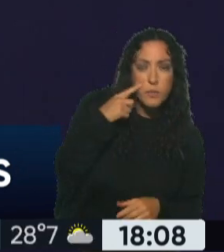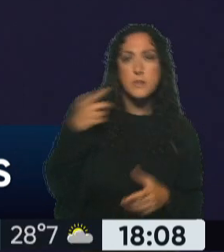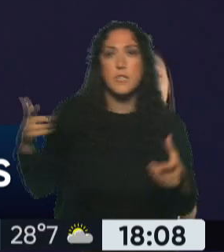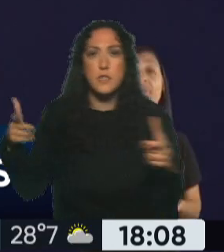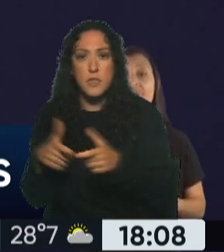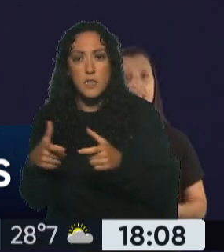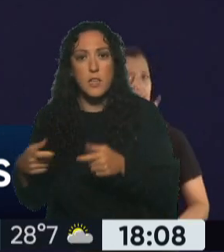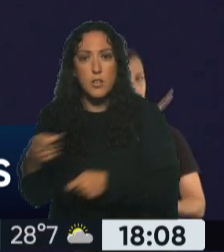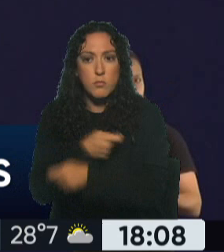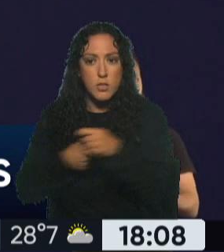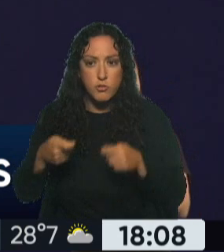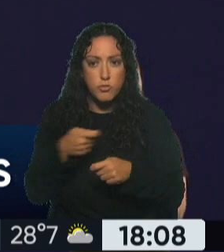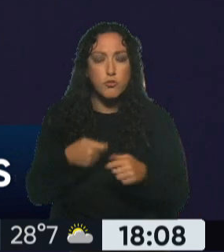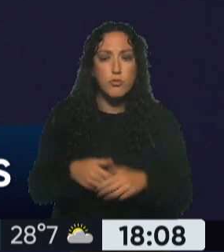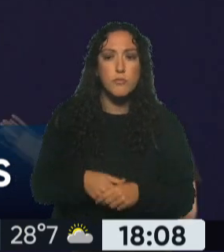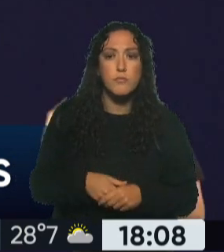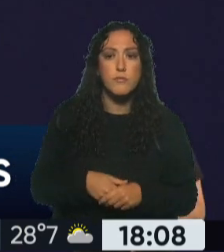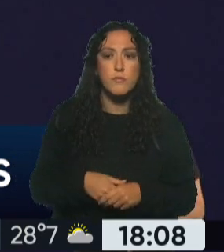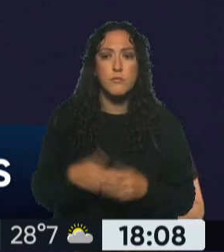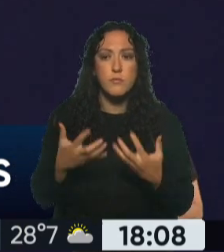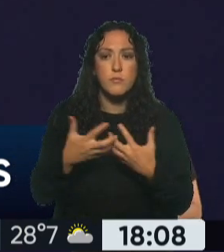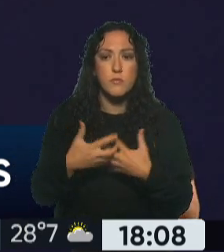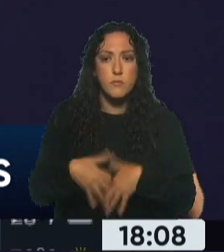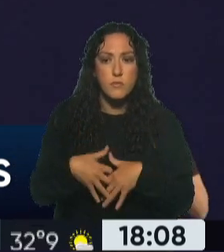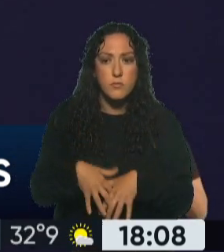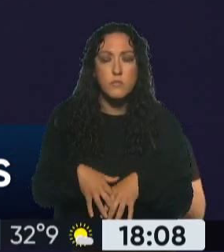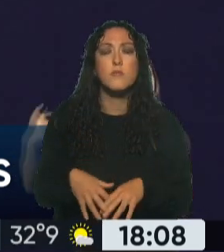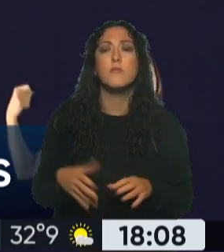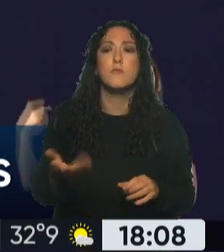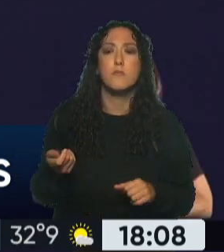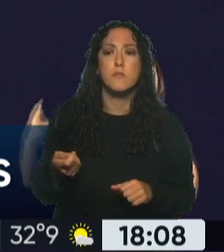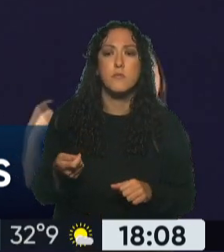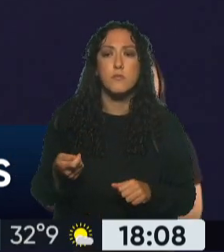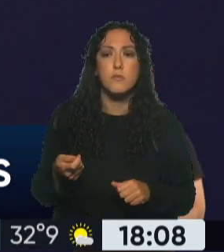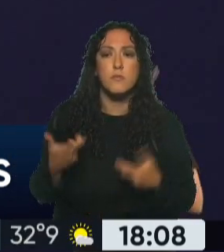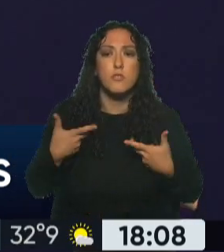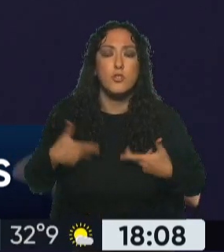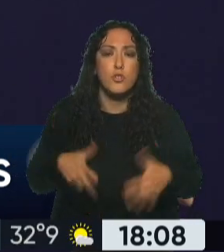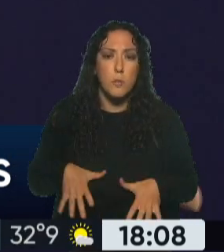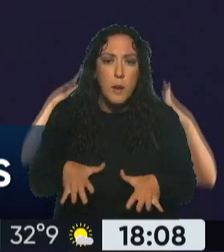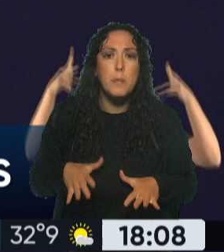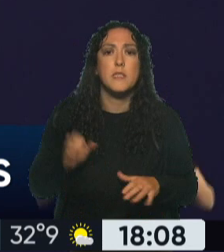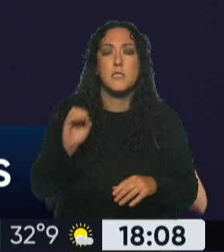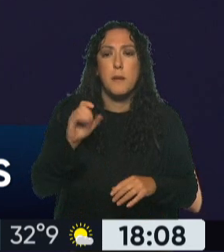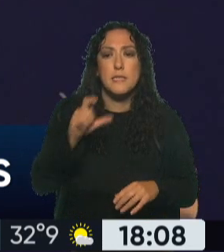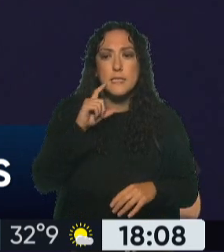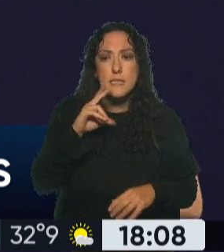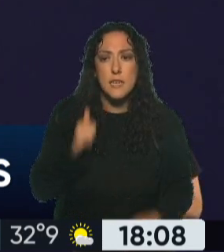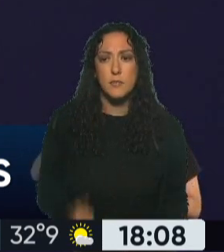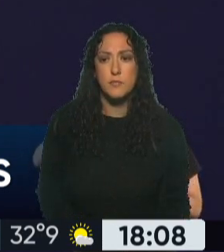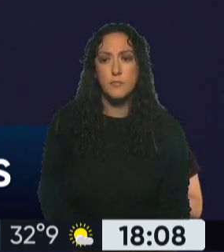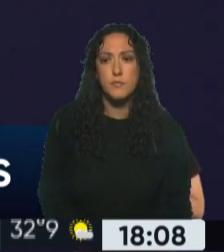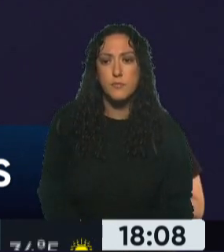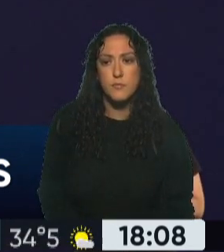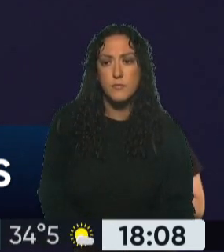la eliminación del sistema de importaciones de la República Argentina lo que popularmente se conocía como Sira con